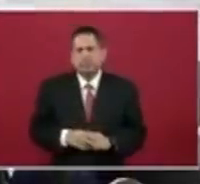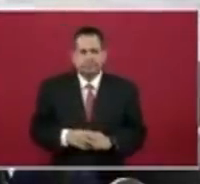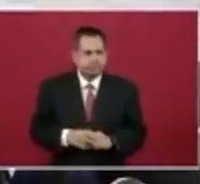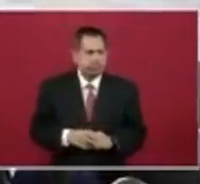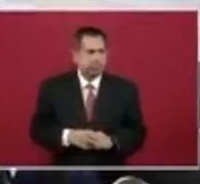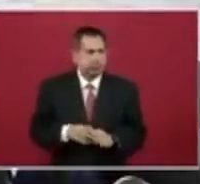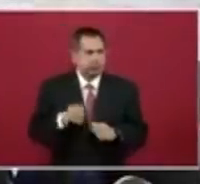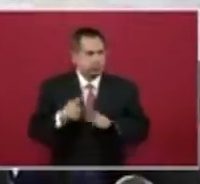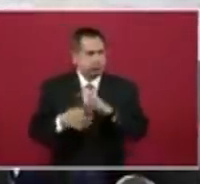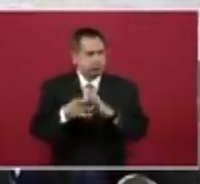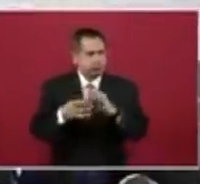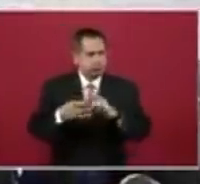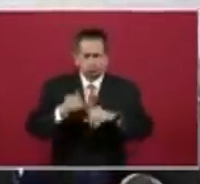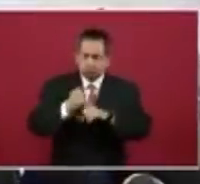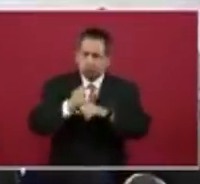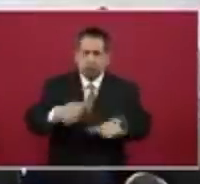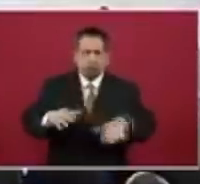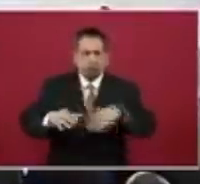se va a dar un informe